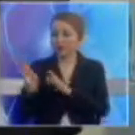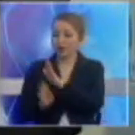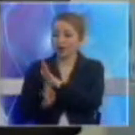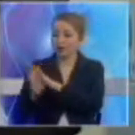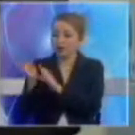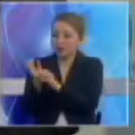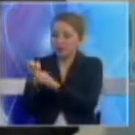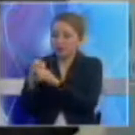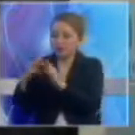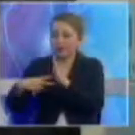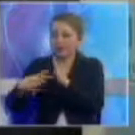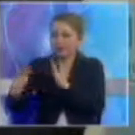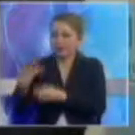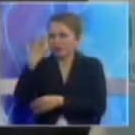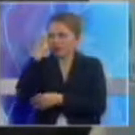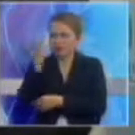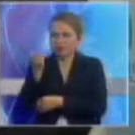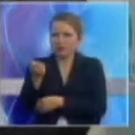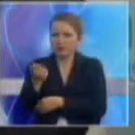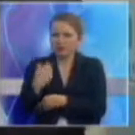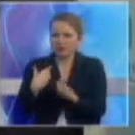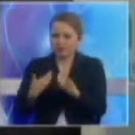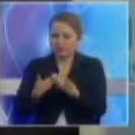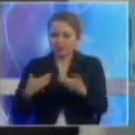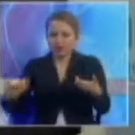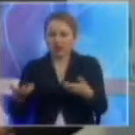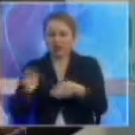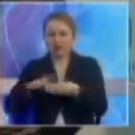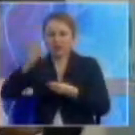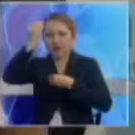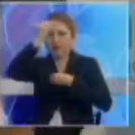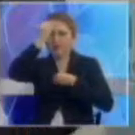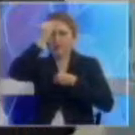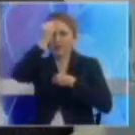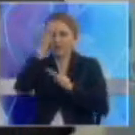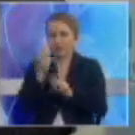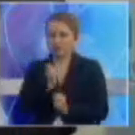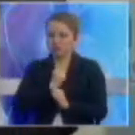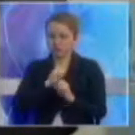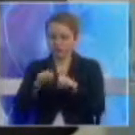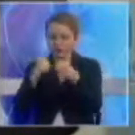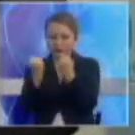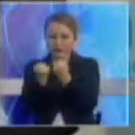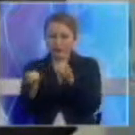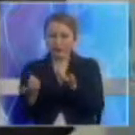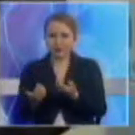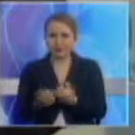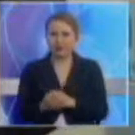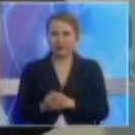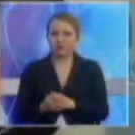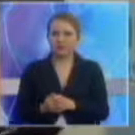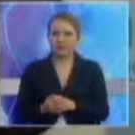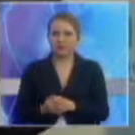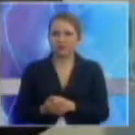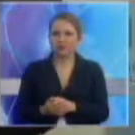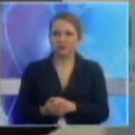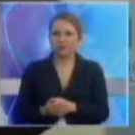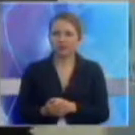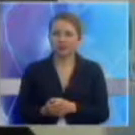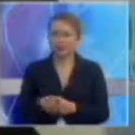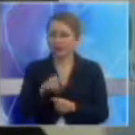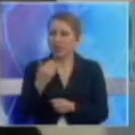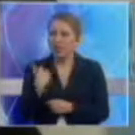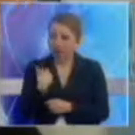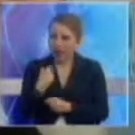y la tecnología no tienen por qué desvincularse de los valores que hacen a una sociedad esa, ¿no? Que tenga